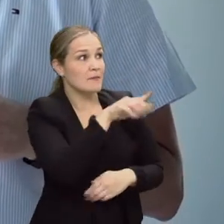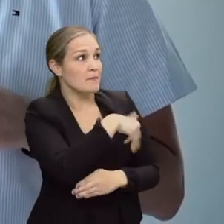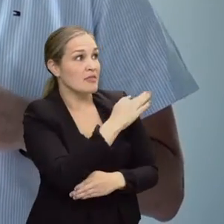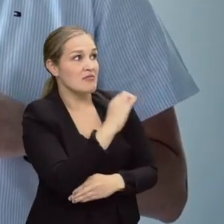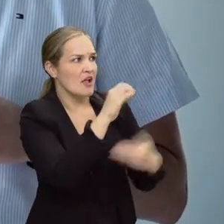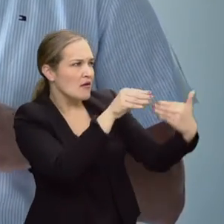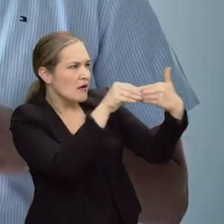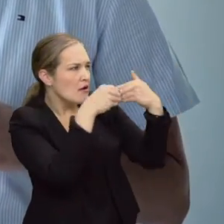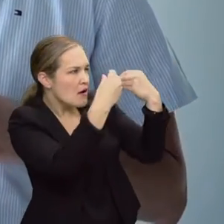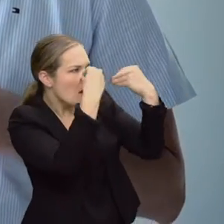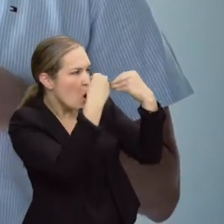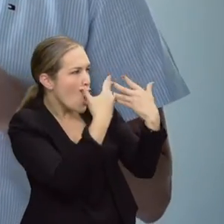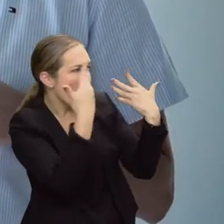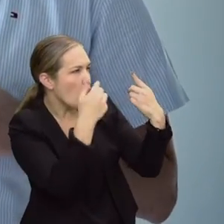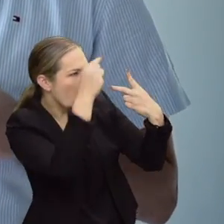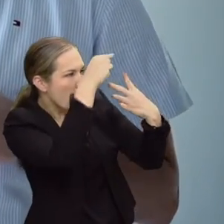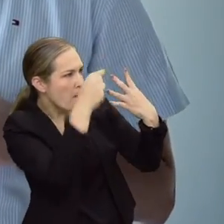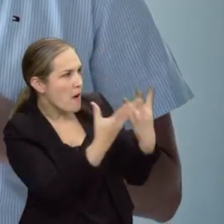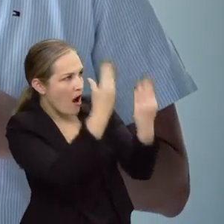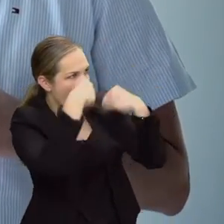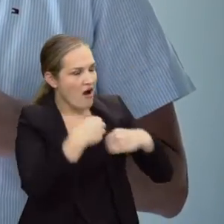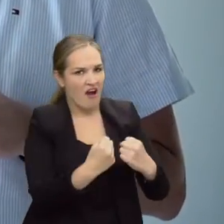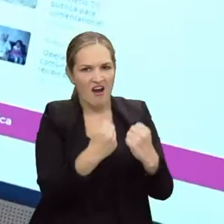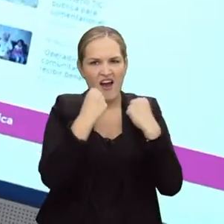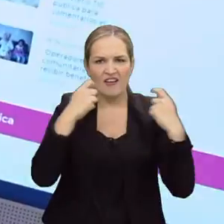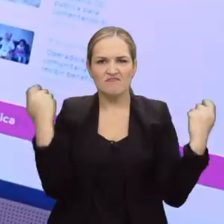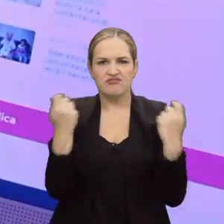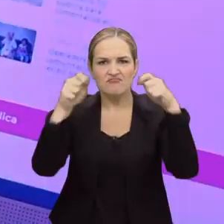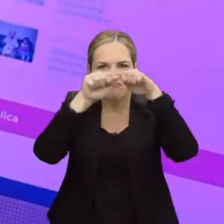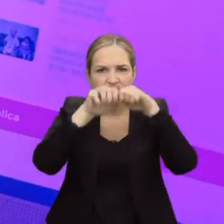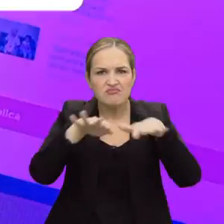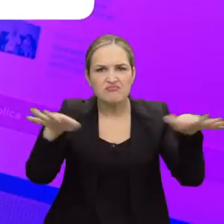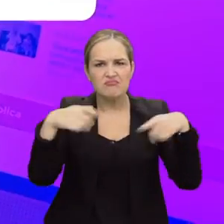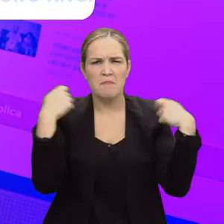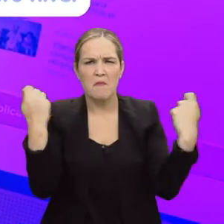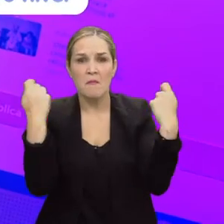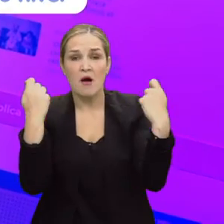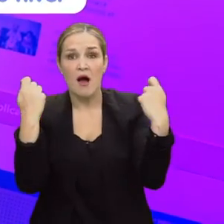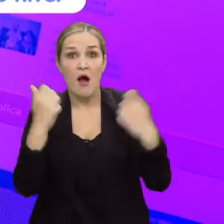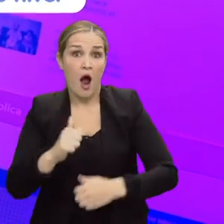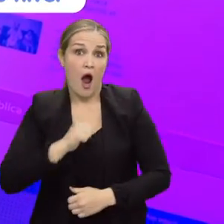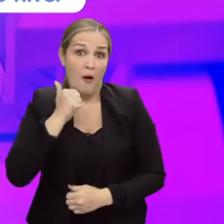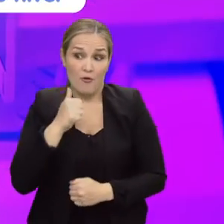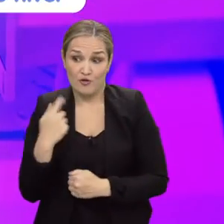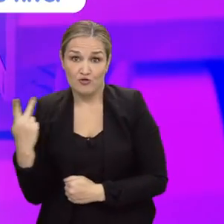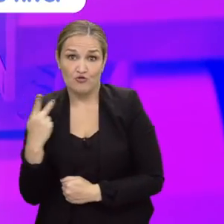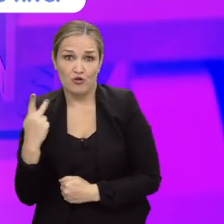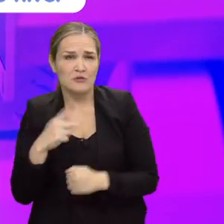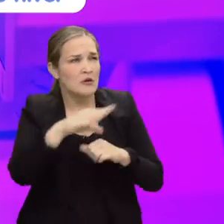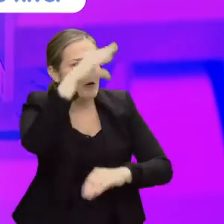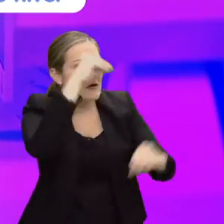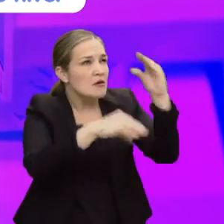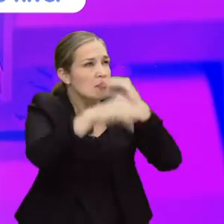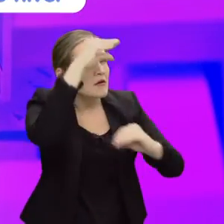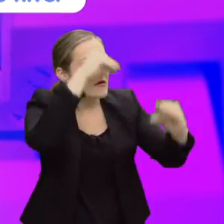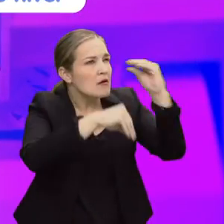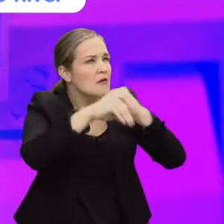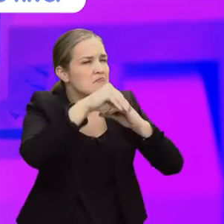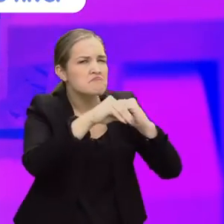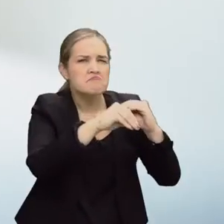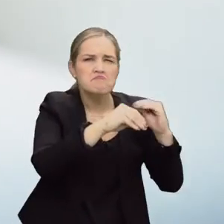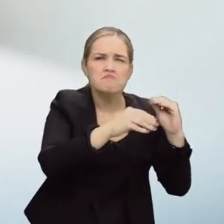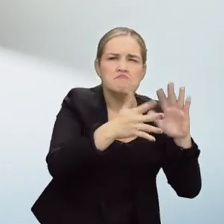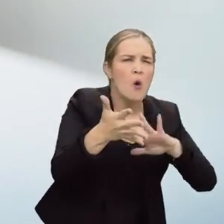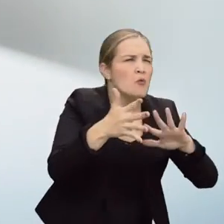y todas estas capacitaciones del Ministerio de las TIC, de Vende en Línea, del programa Vende en Línea, lo aprovechamos, fue al